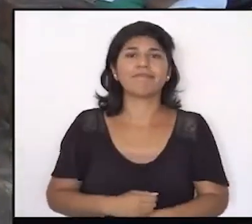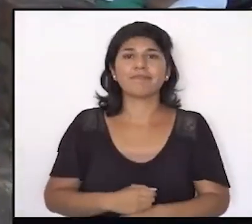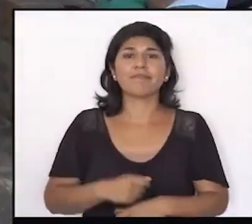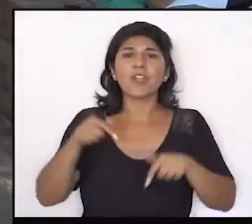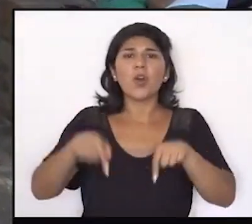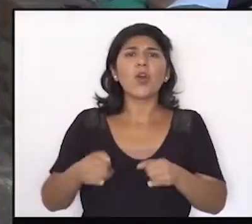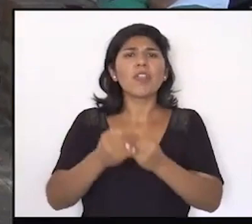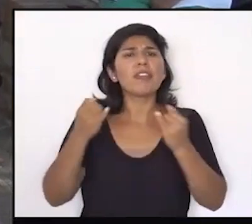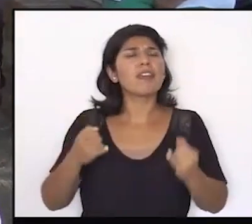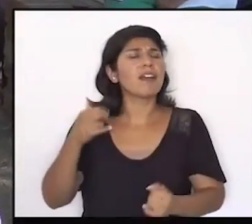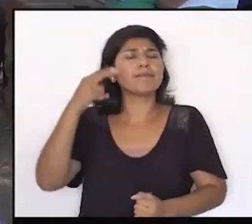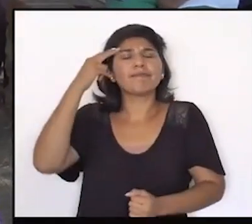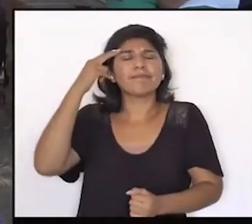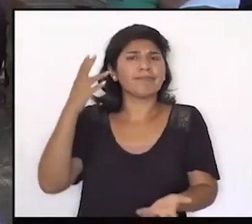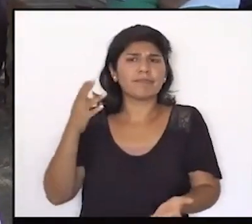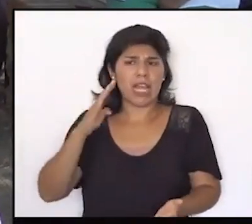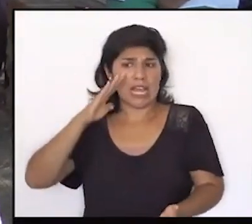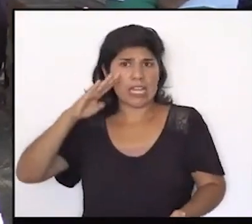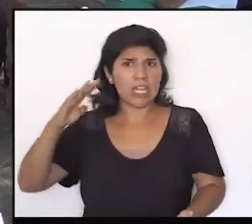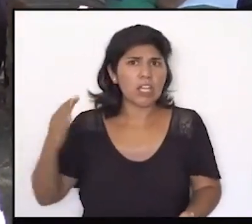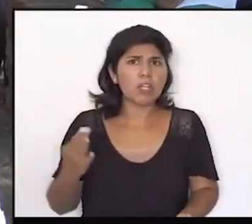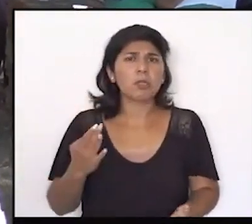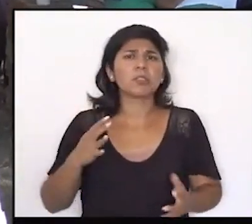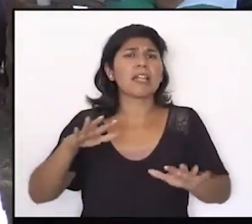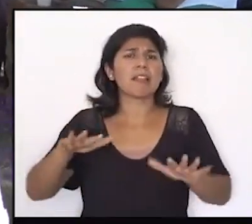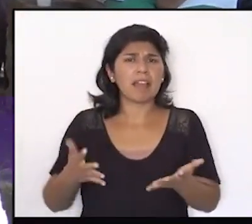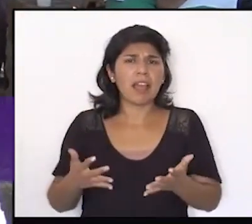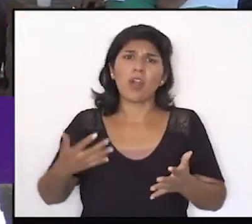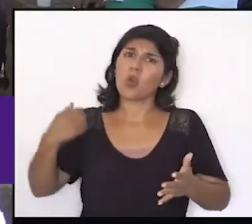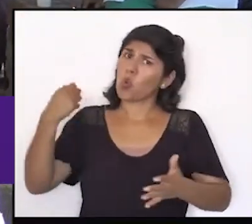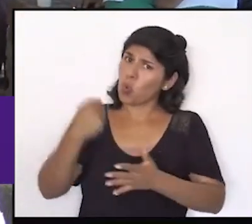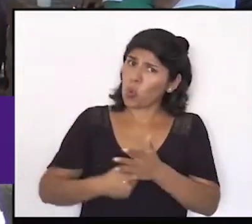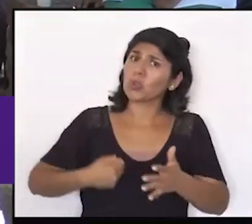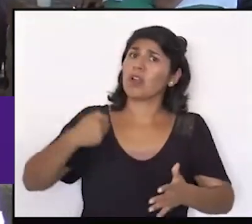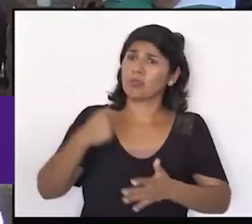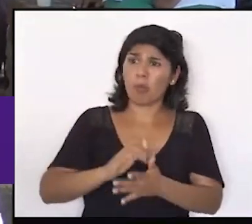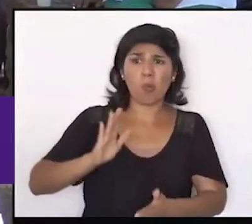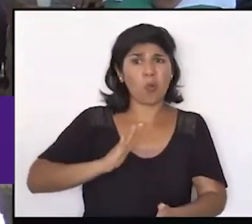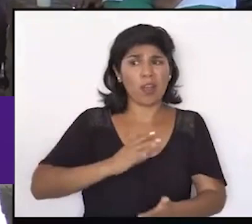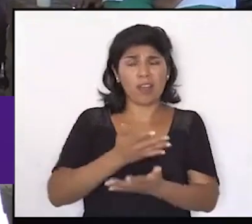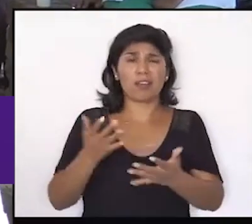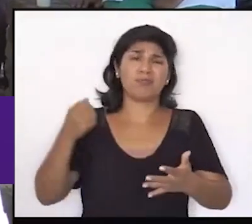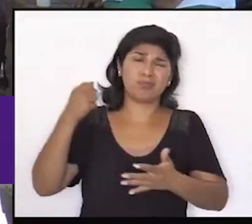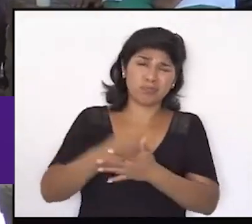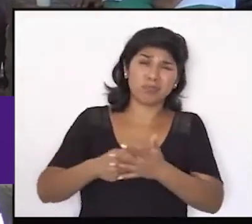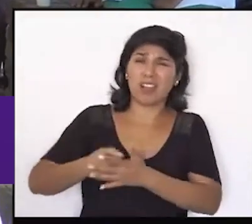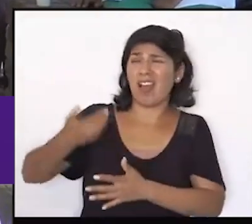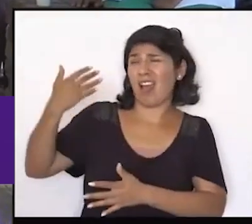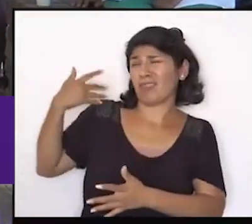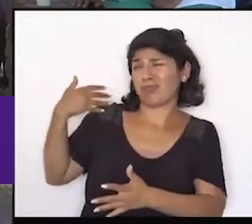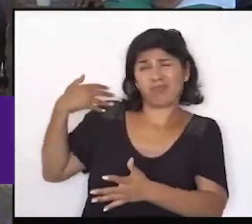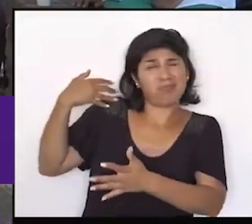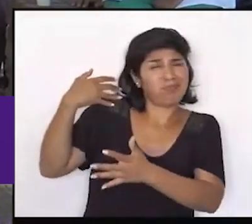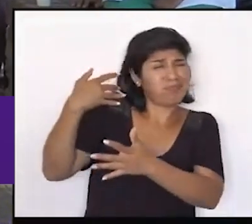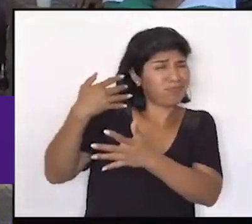de conmemoración y donde se están reconociendo las luchas de tantas mujeres a